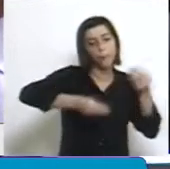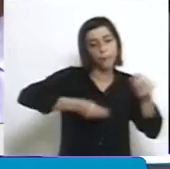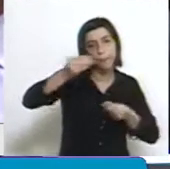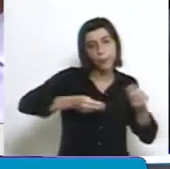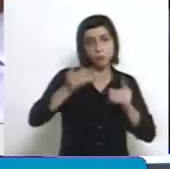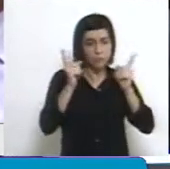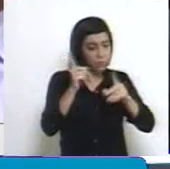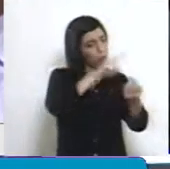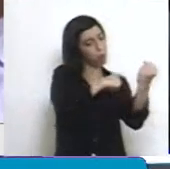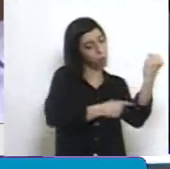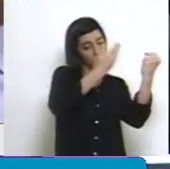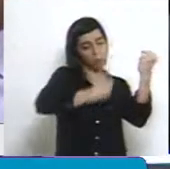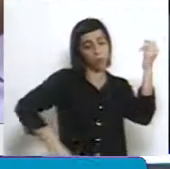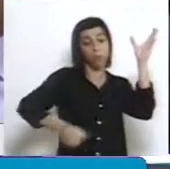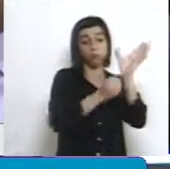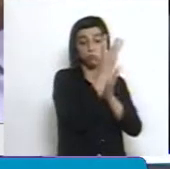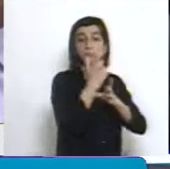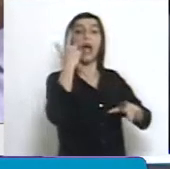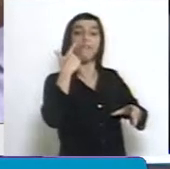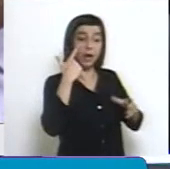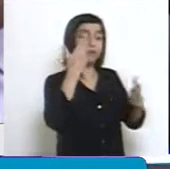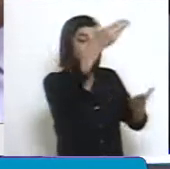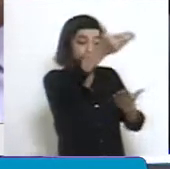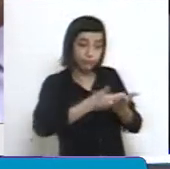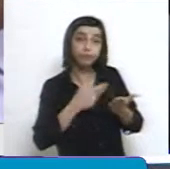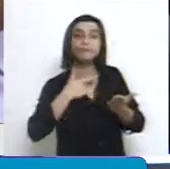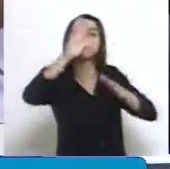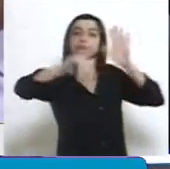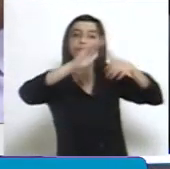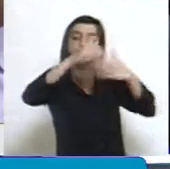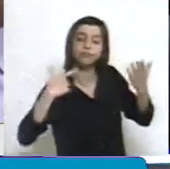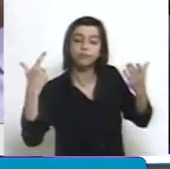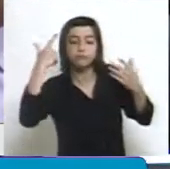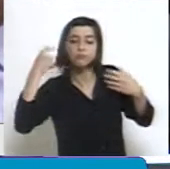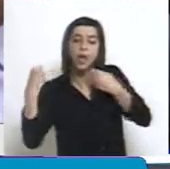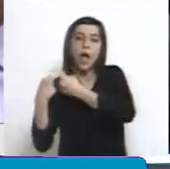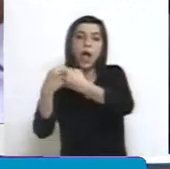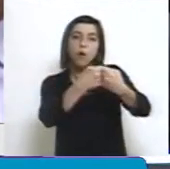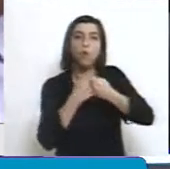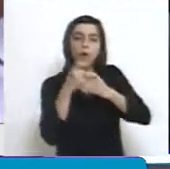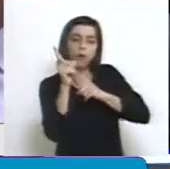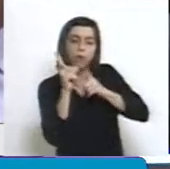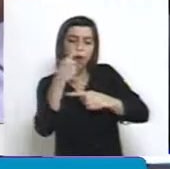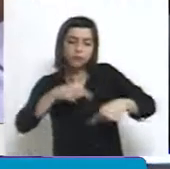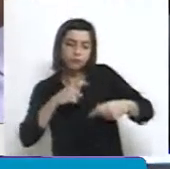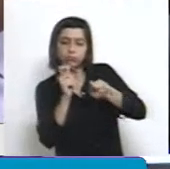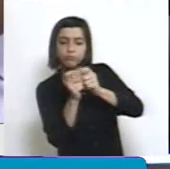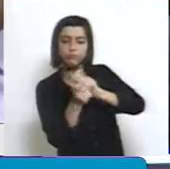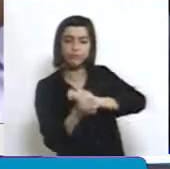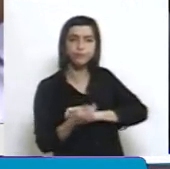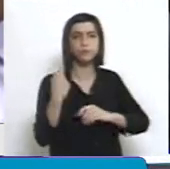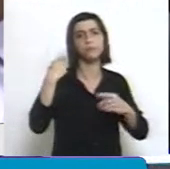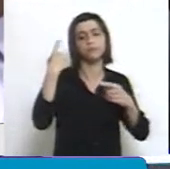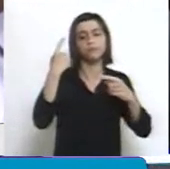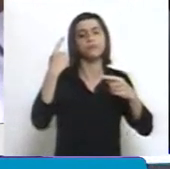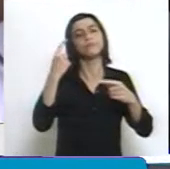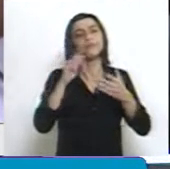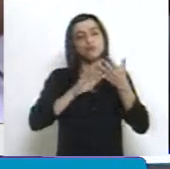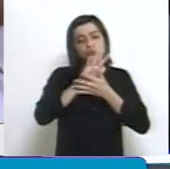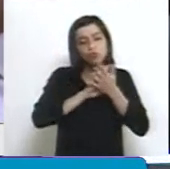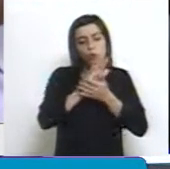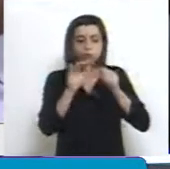Ejecutivo, pudiéramos consensuar políticas de manera tal de ir resolviendo las situaciones difíciles